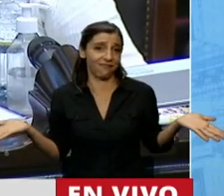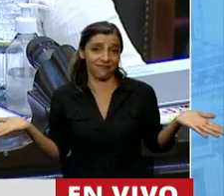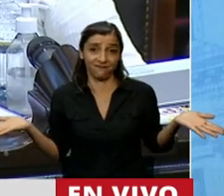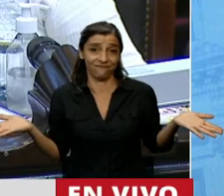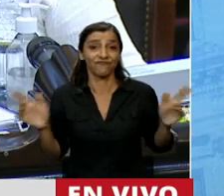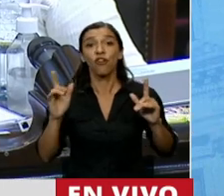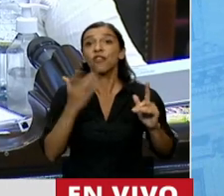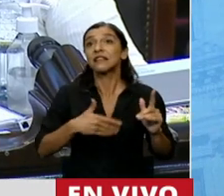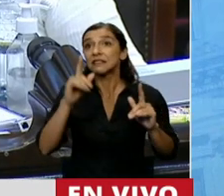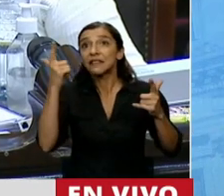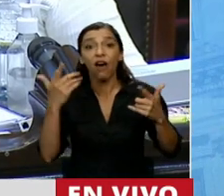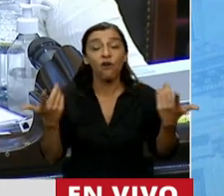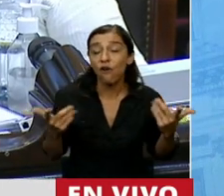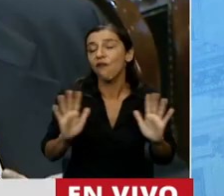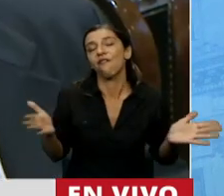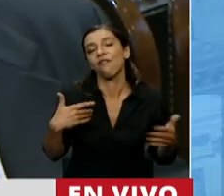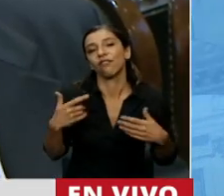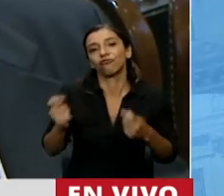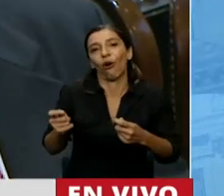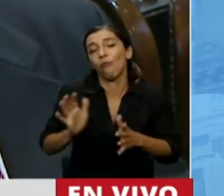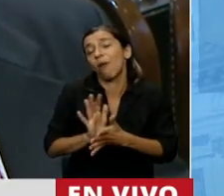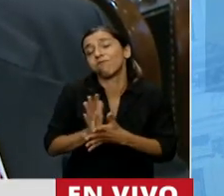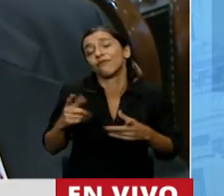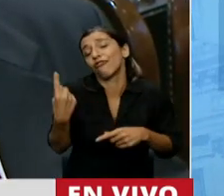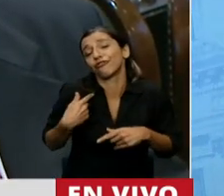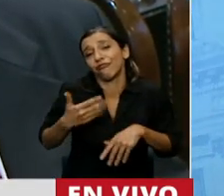esas redes de amor y solidaridad. Hoy,